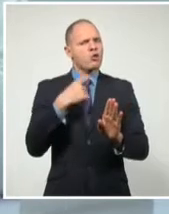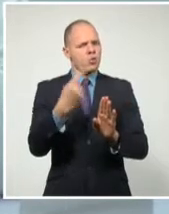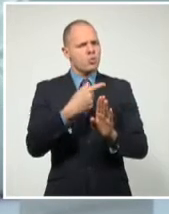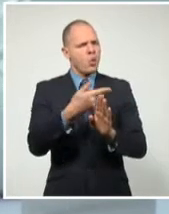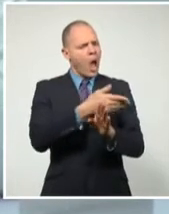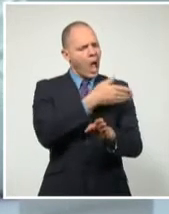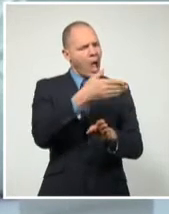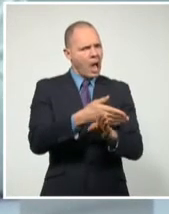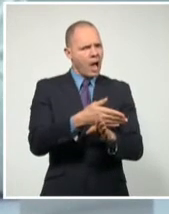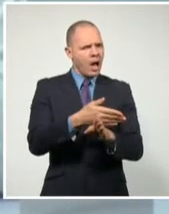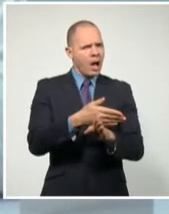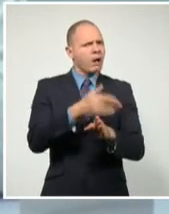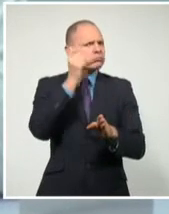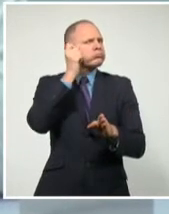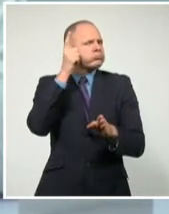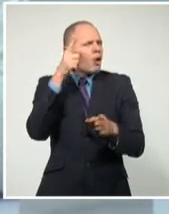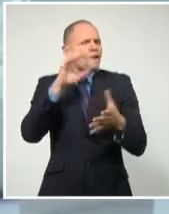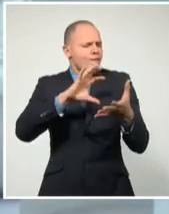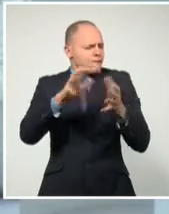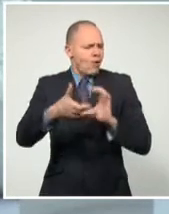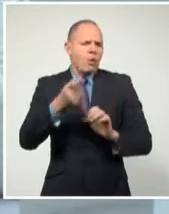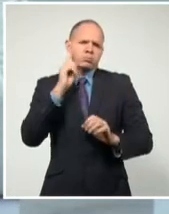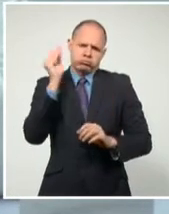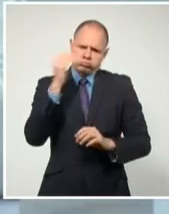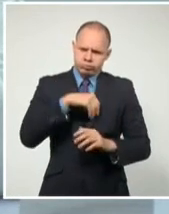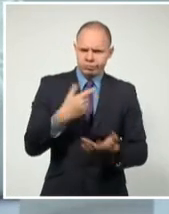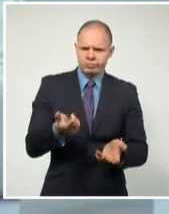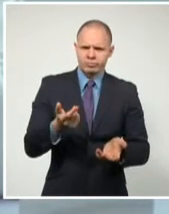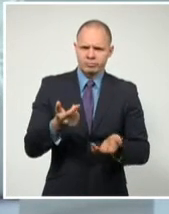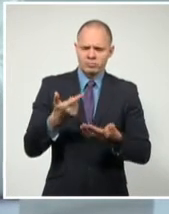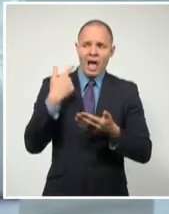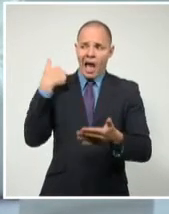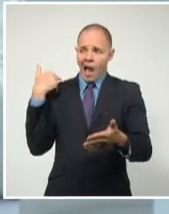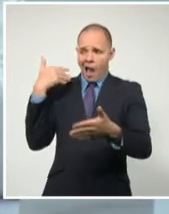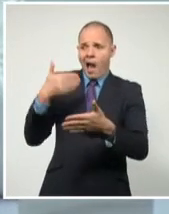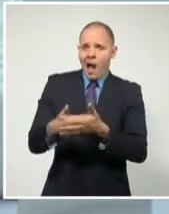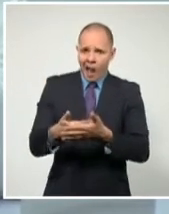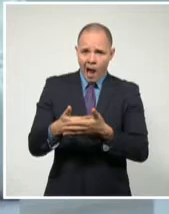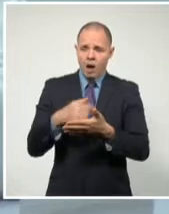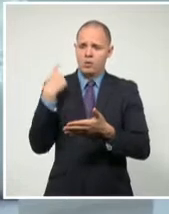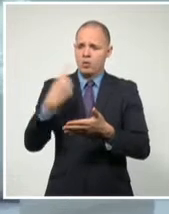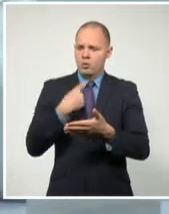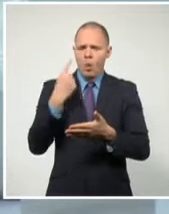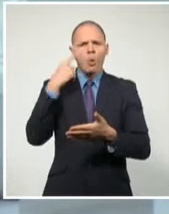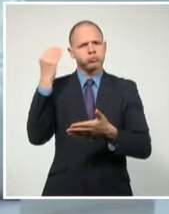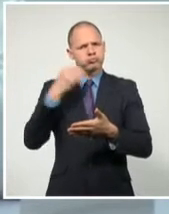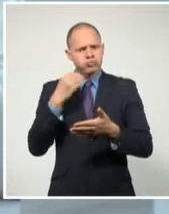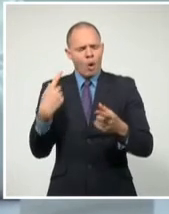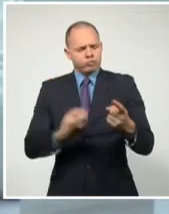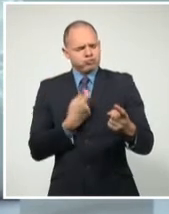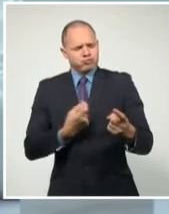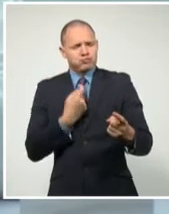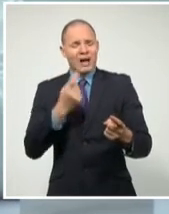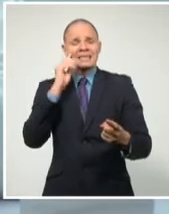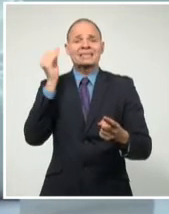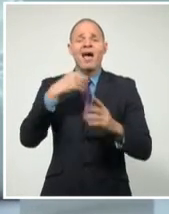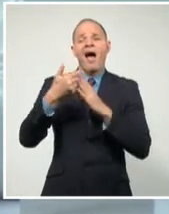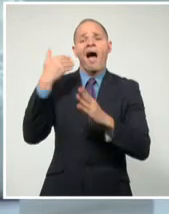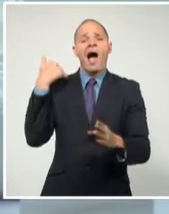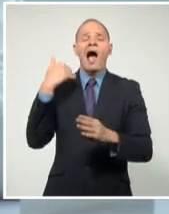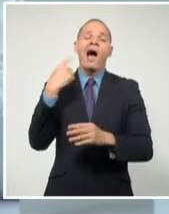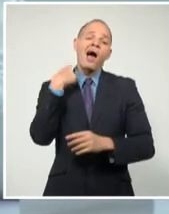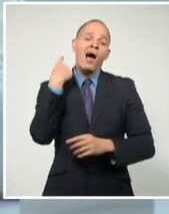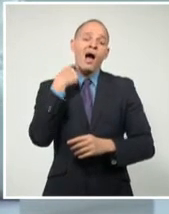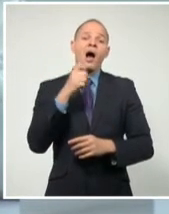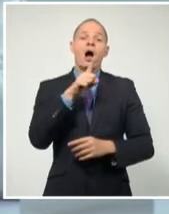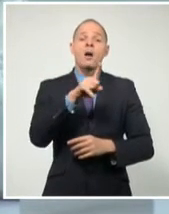la revolución en todos estos años, las medidas que hemos estado aplicando en el periodo especial, las que aplicamos cuando tuvimos que enfrentar